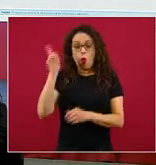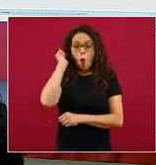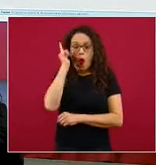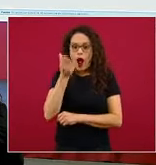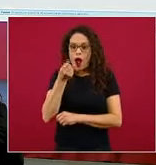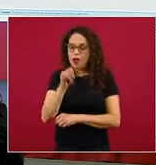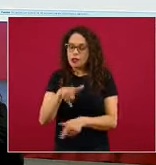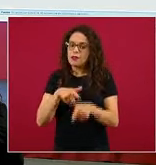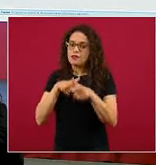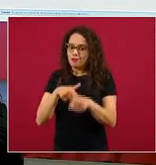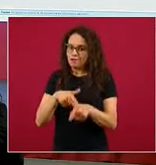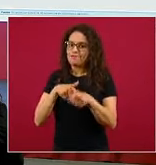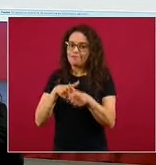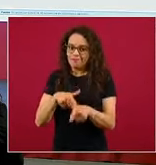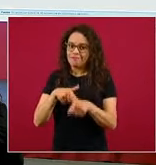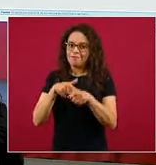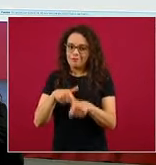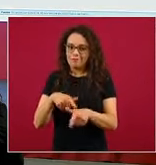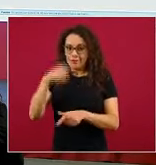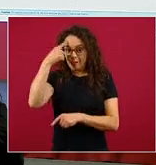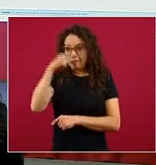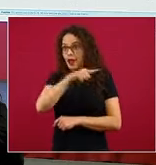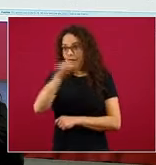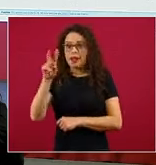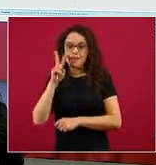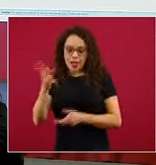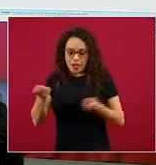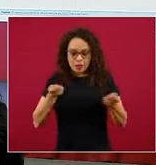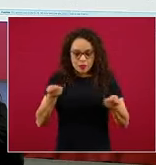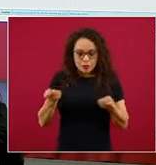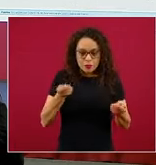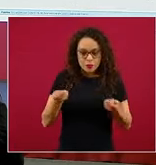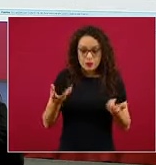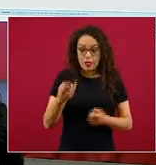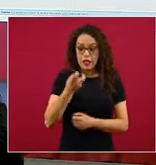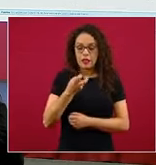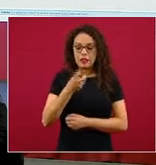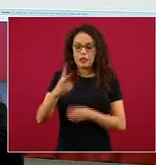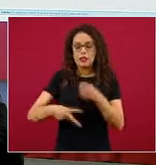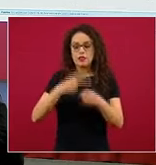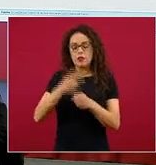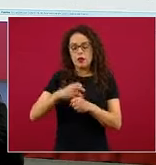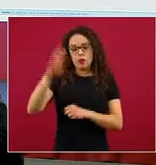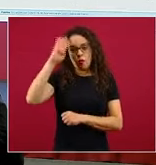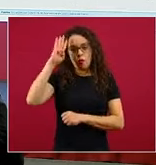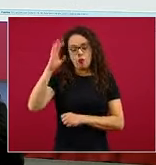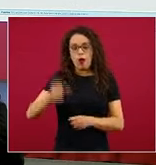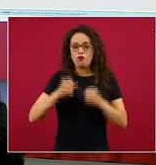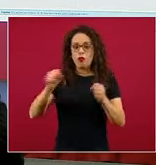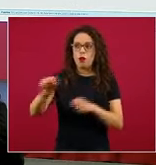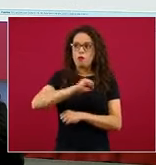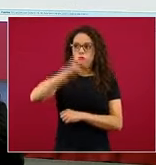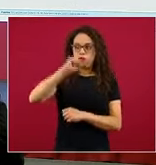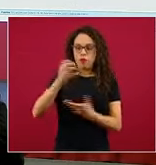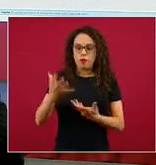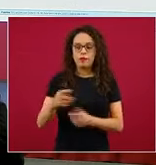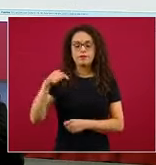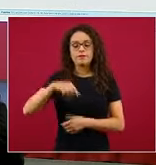para que vean ellos también el control de este segundo pico que han tenido. Y en el caso de América